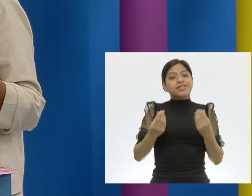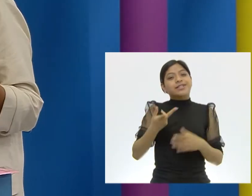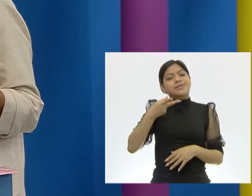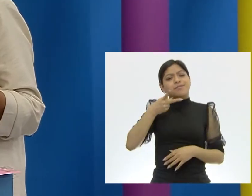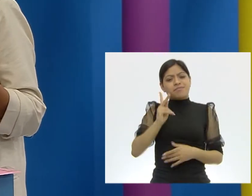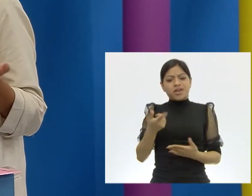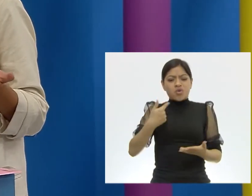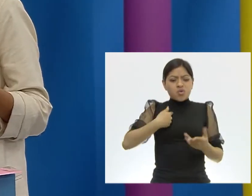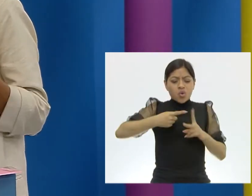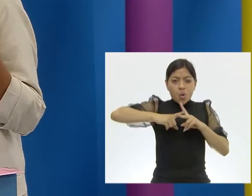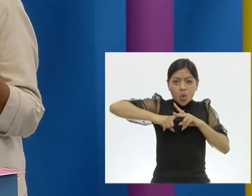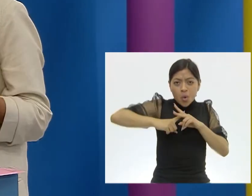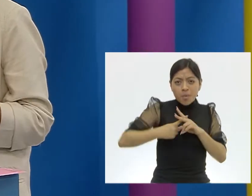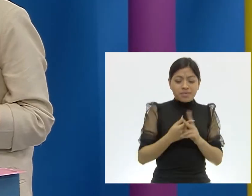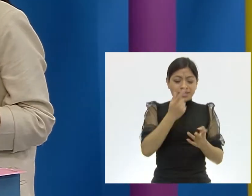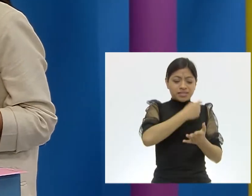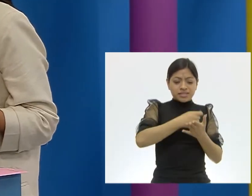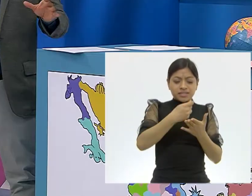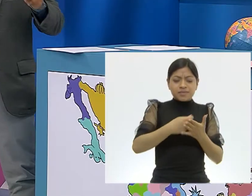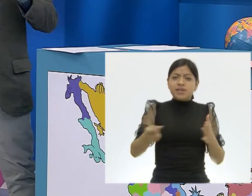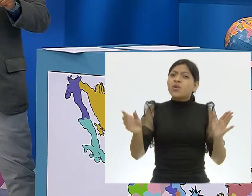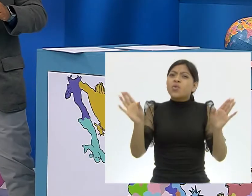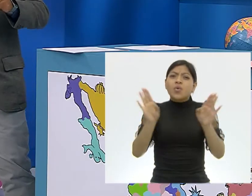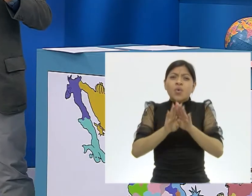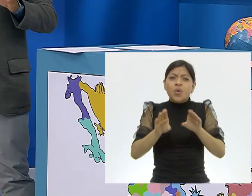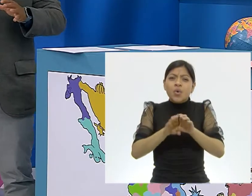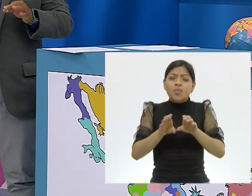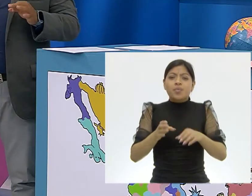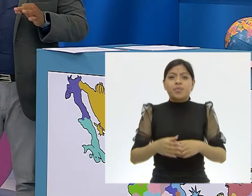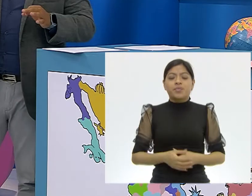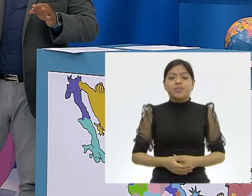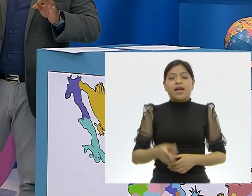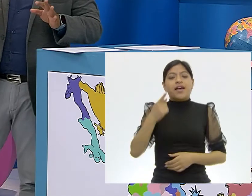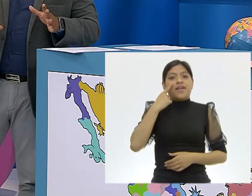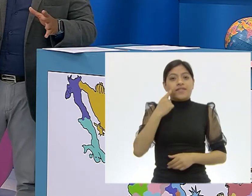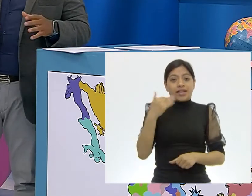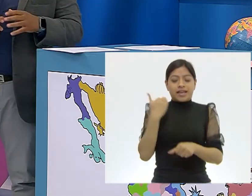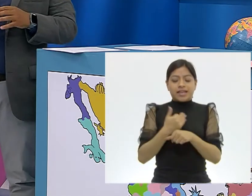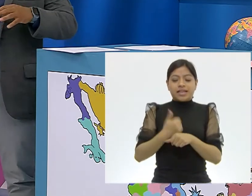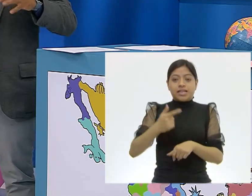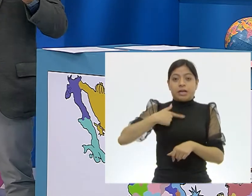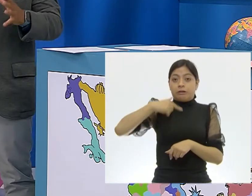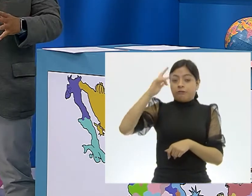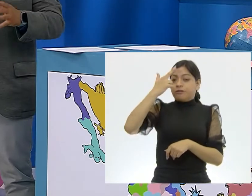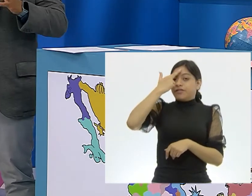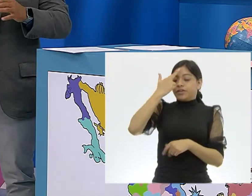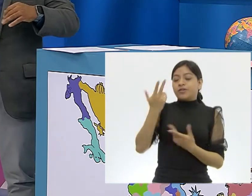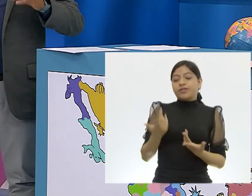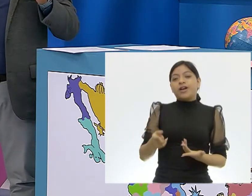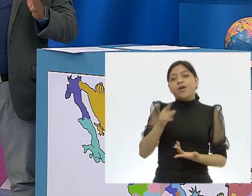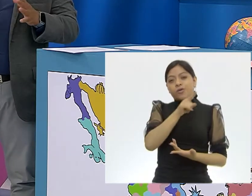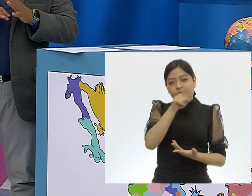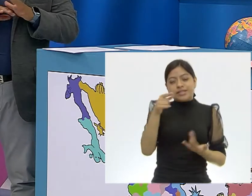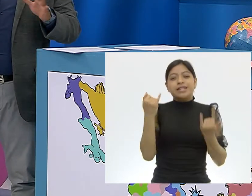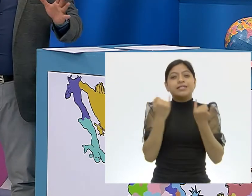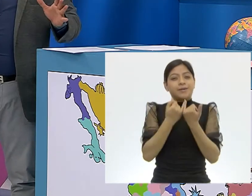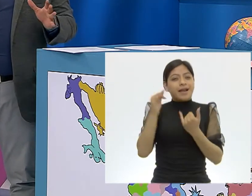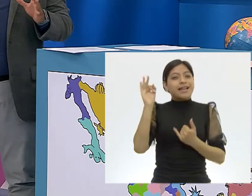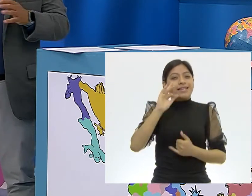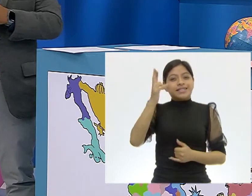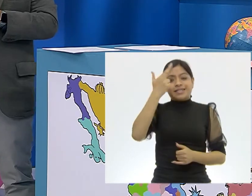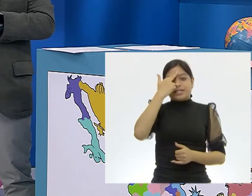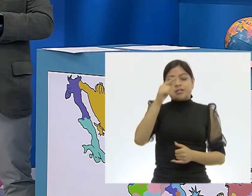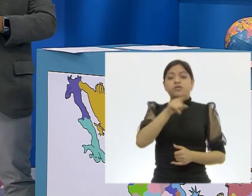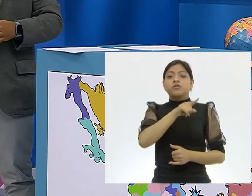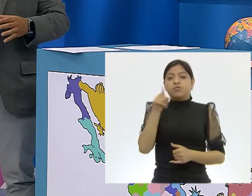¿cómo puedo empezar a construir una? Espérate, fíjate bien. Justo ahorita me estoy acordando y seguramente este recuerdo te va a dar una